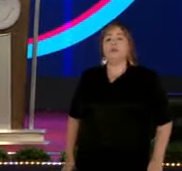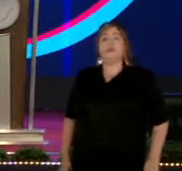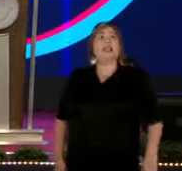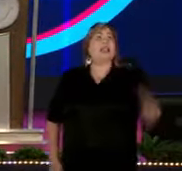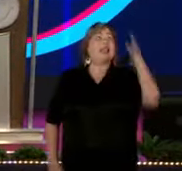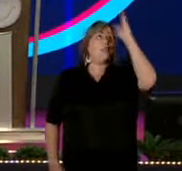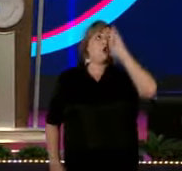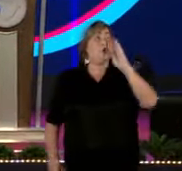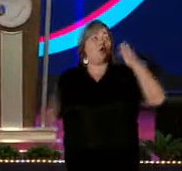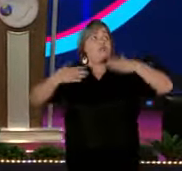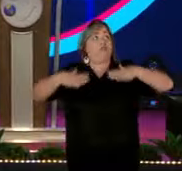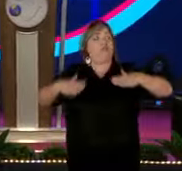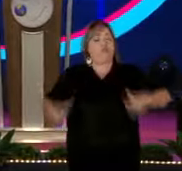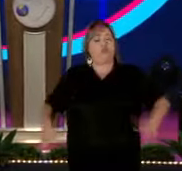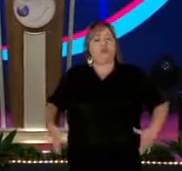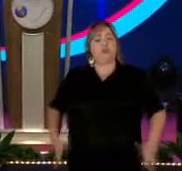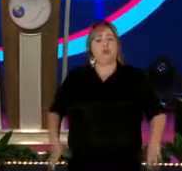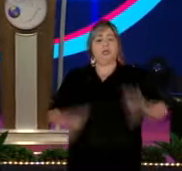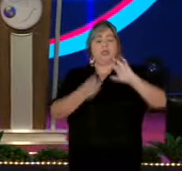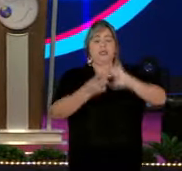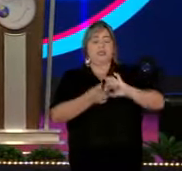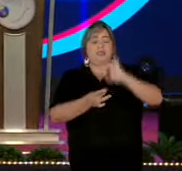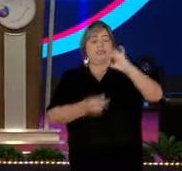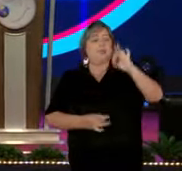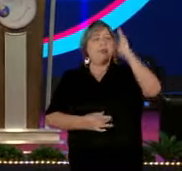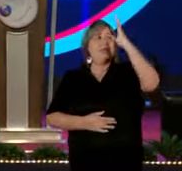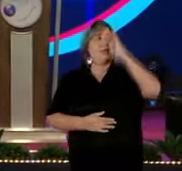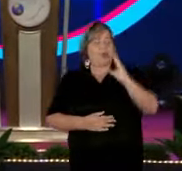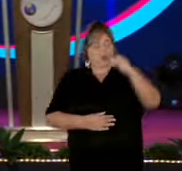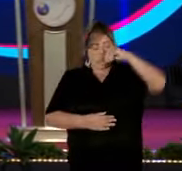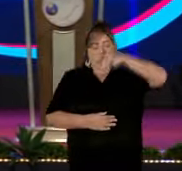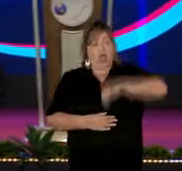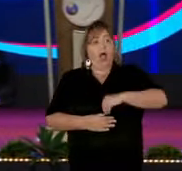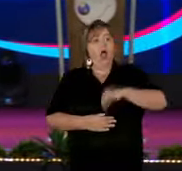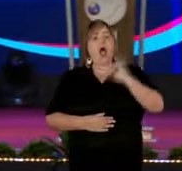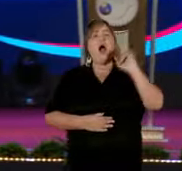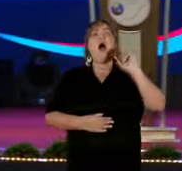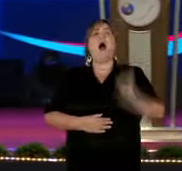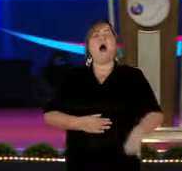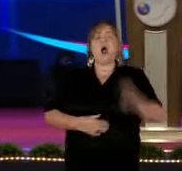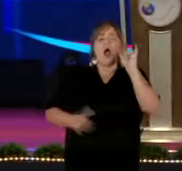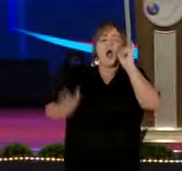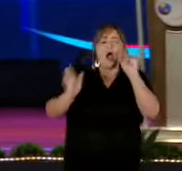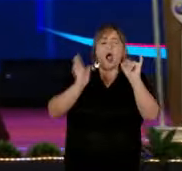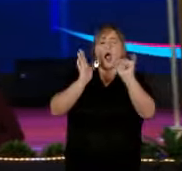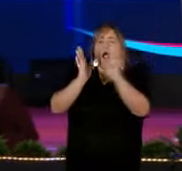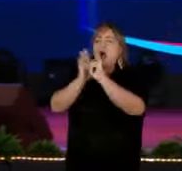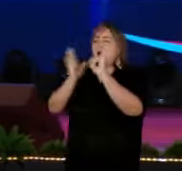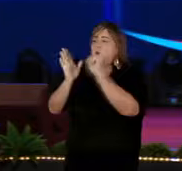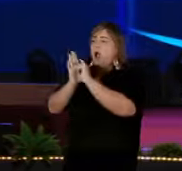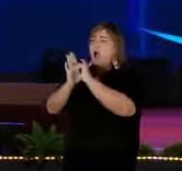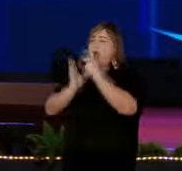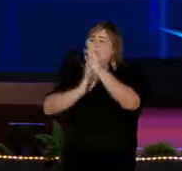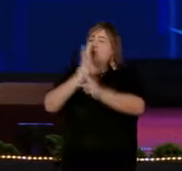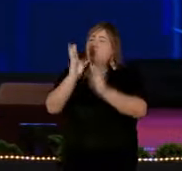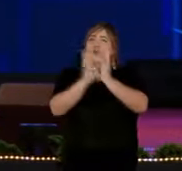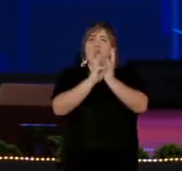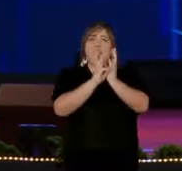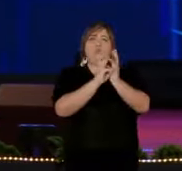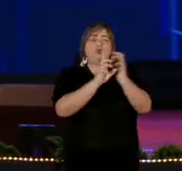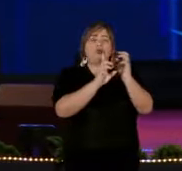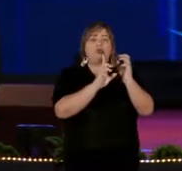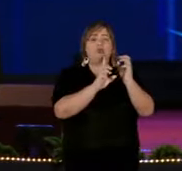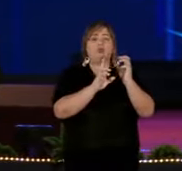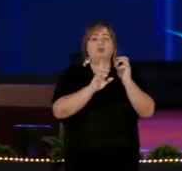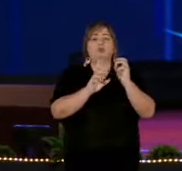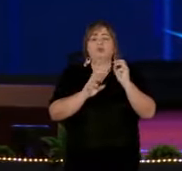Dios, los que tienen el Espíritu de Dios la identifican. Y en el mundo espiritual te ven